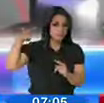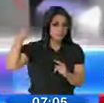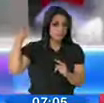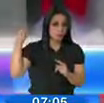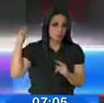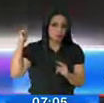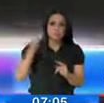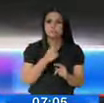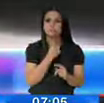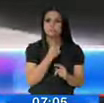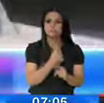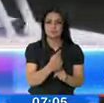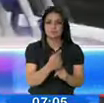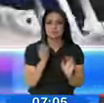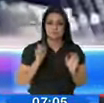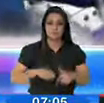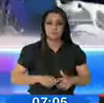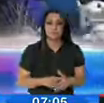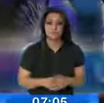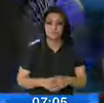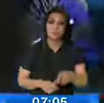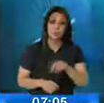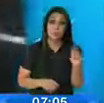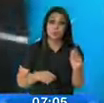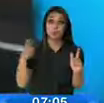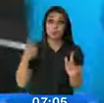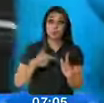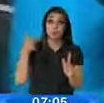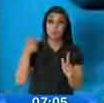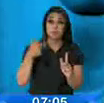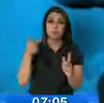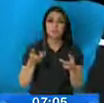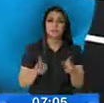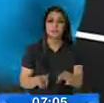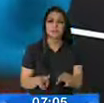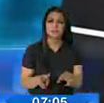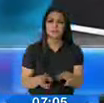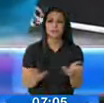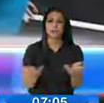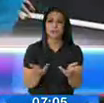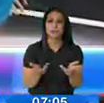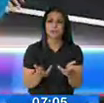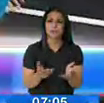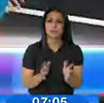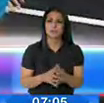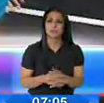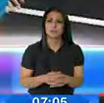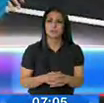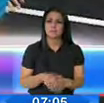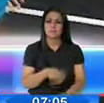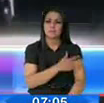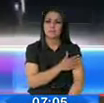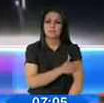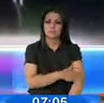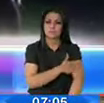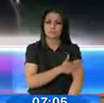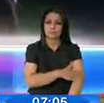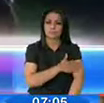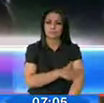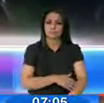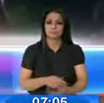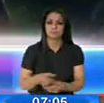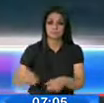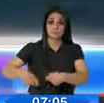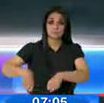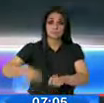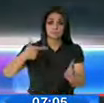hace un recorrido. Y otra bala que impactó a nivel de brazo izquierdo. Los sicarios, después